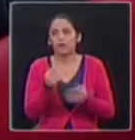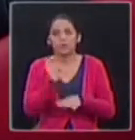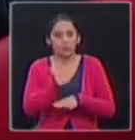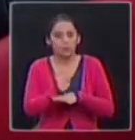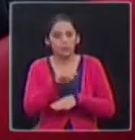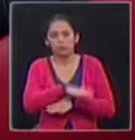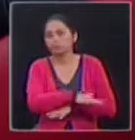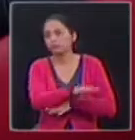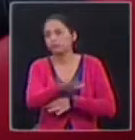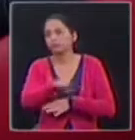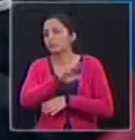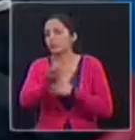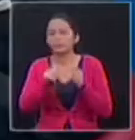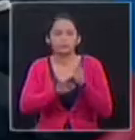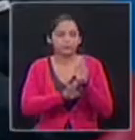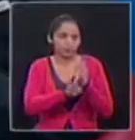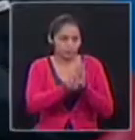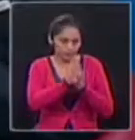como tal, ¿no? Sí,